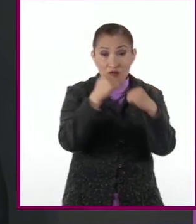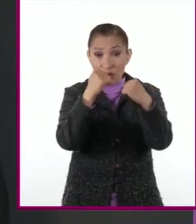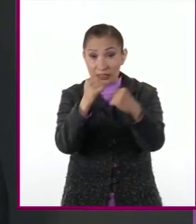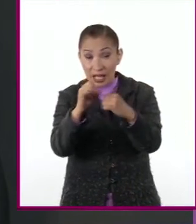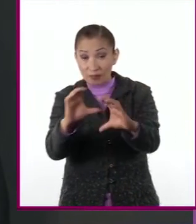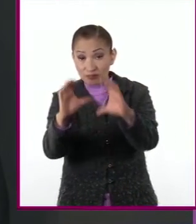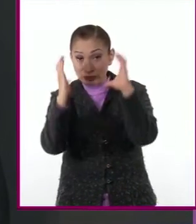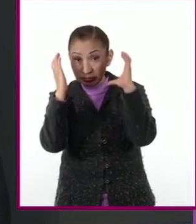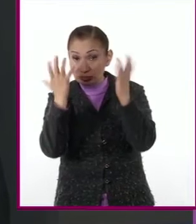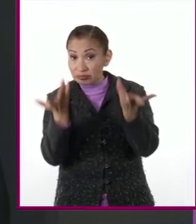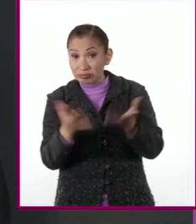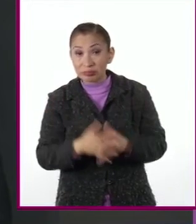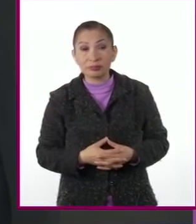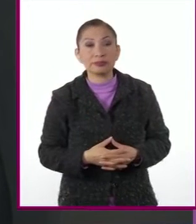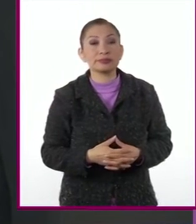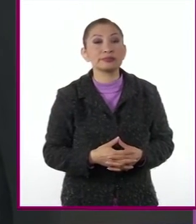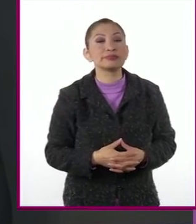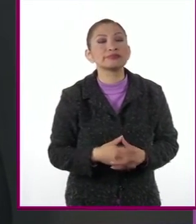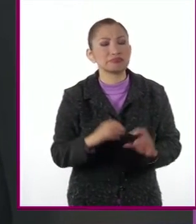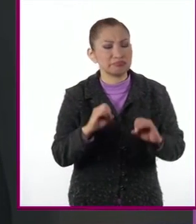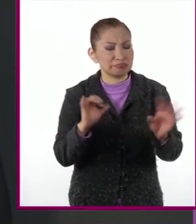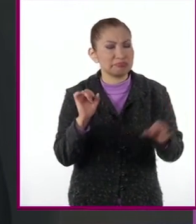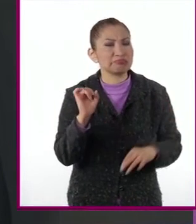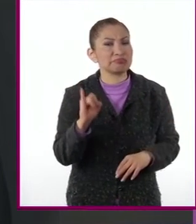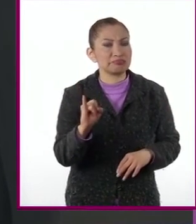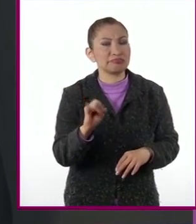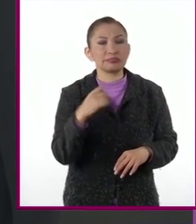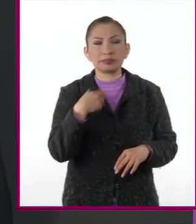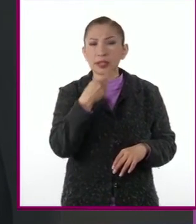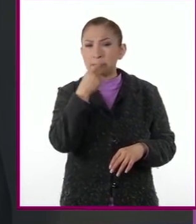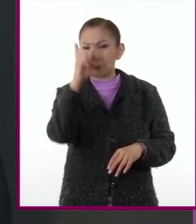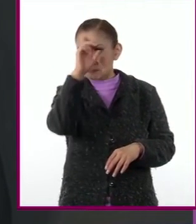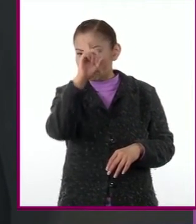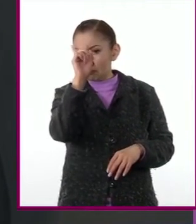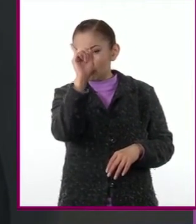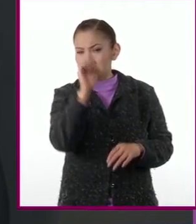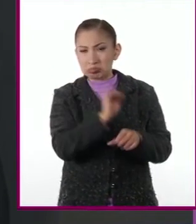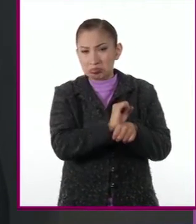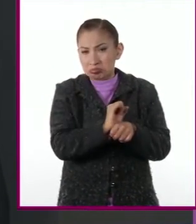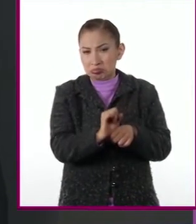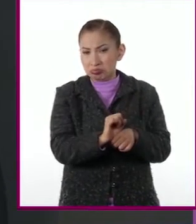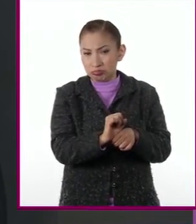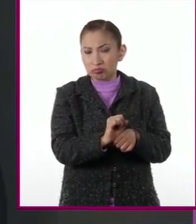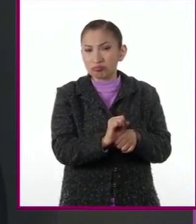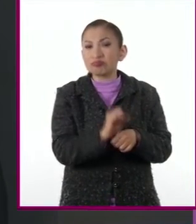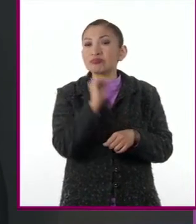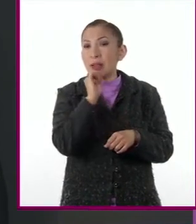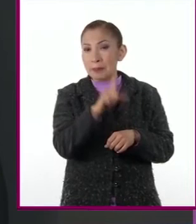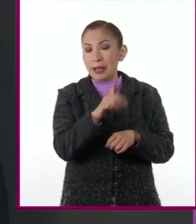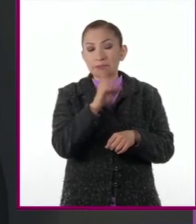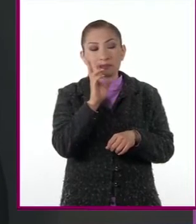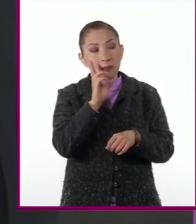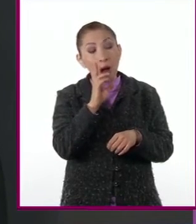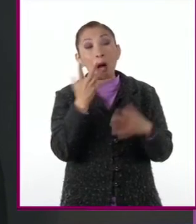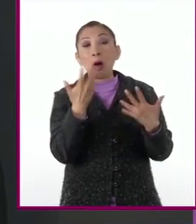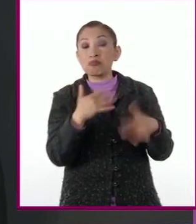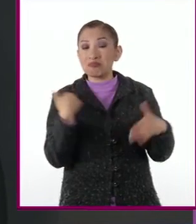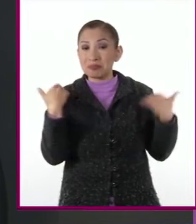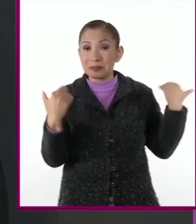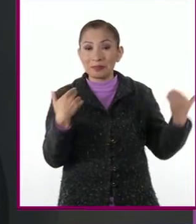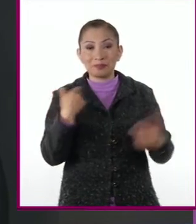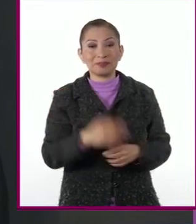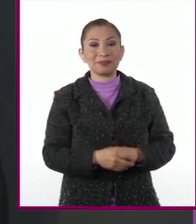fuerza y aceleración? Por supuesto, te puedo sugerir uno muy sencillo que además te resultará muy